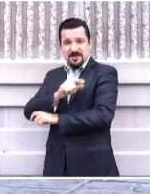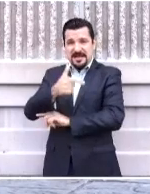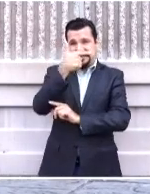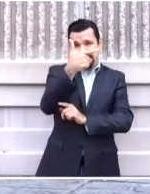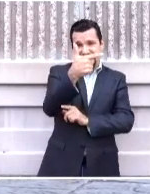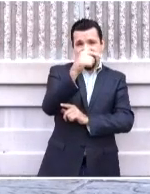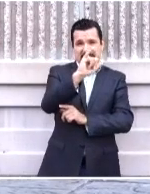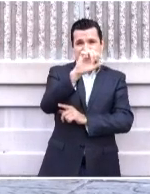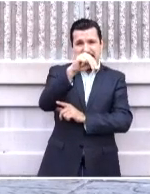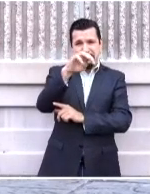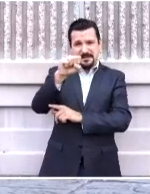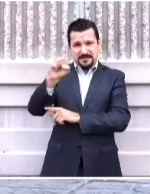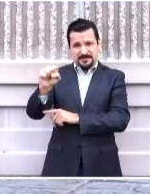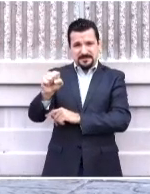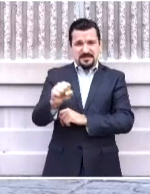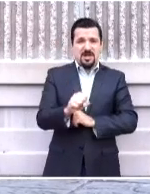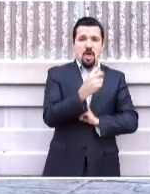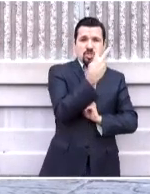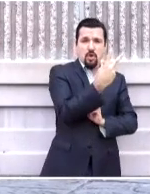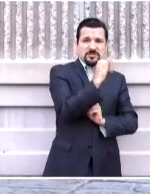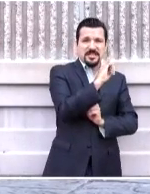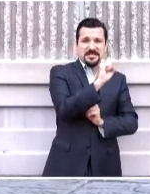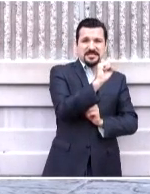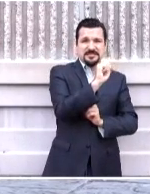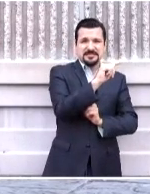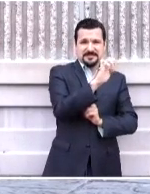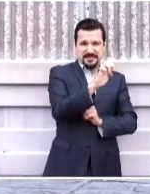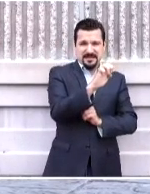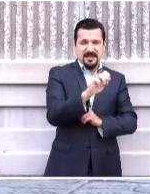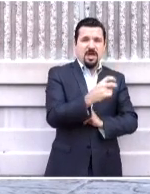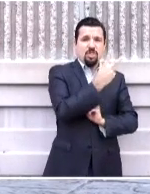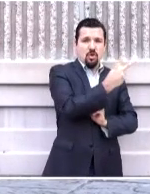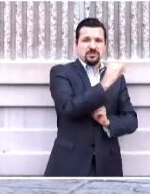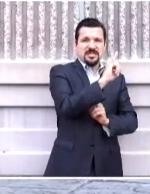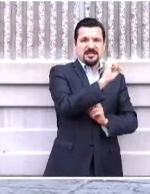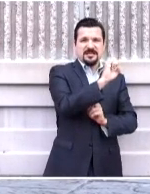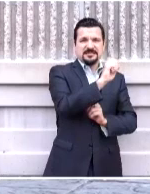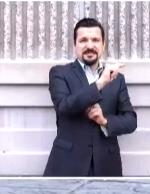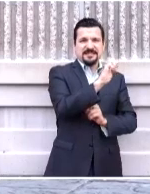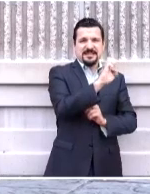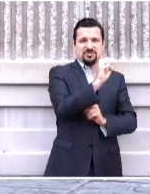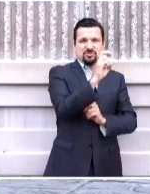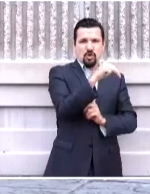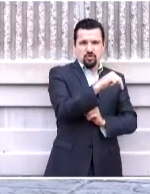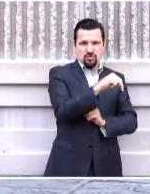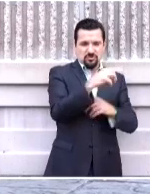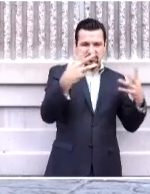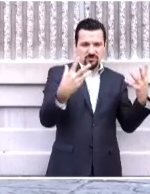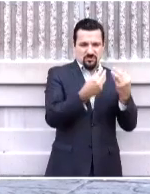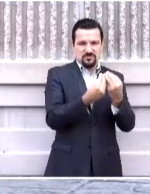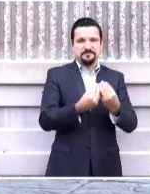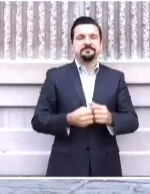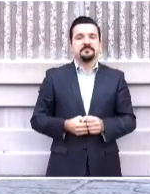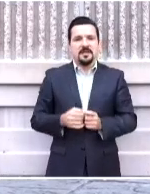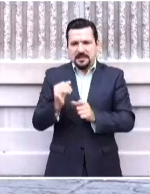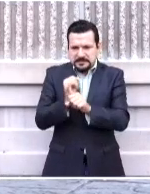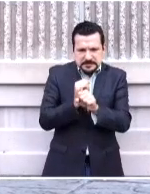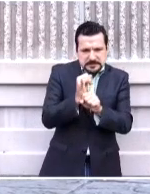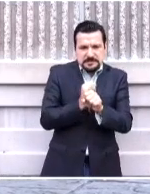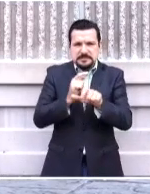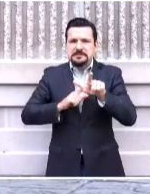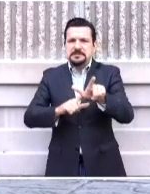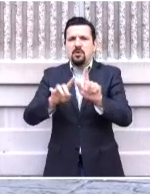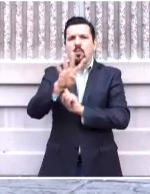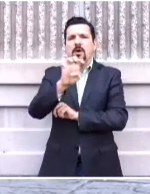2 al ISSSTE y 2 al ISSSTESON. Se estudiaron al momento 448 casos